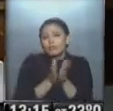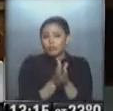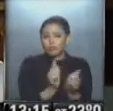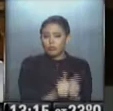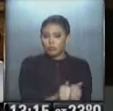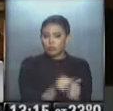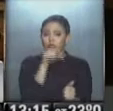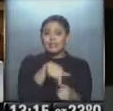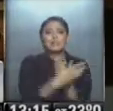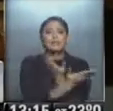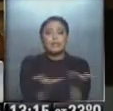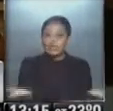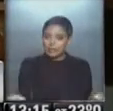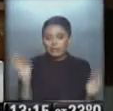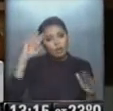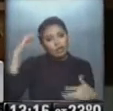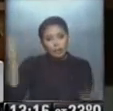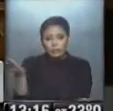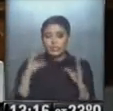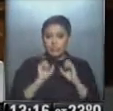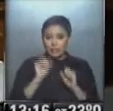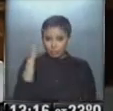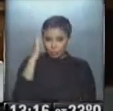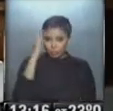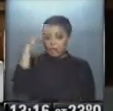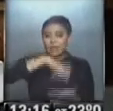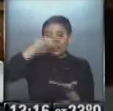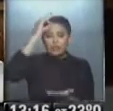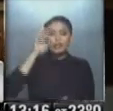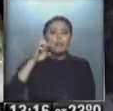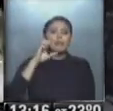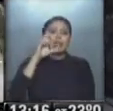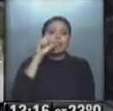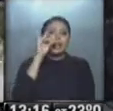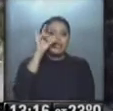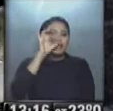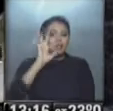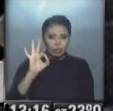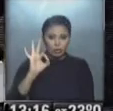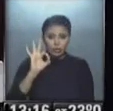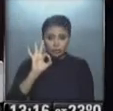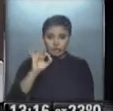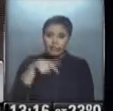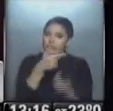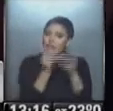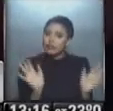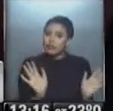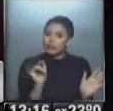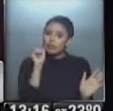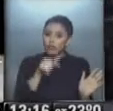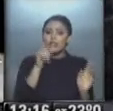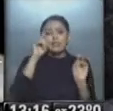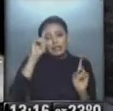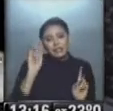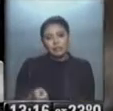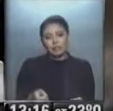fue la presentación del homenaje que hace la Secretaría de Cultura en el Teatro El Picadero, en el Teatro Abierto, allí haciendo Gris